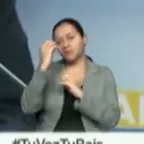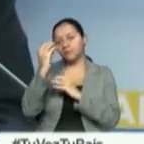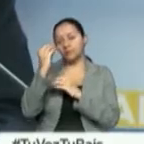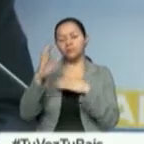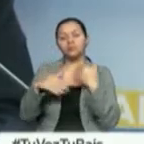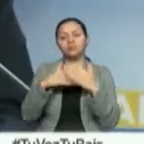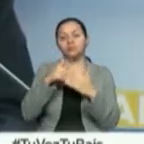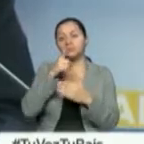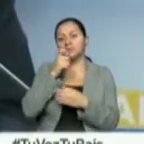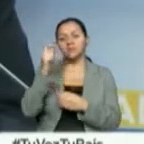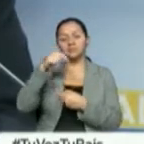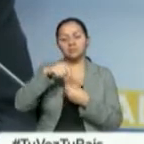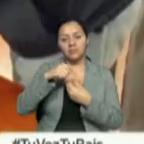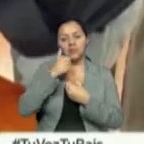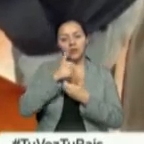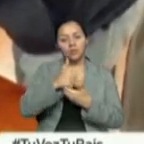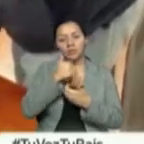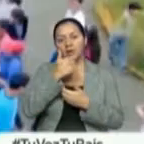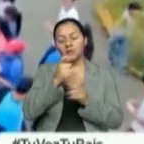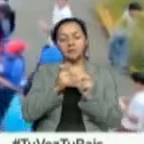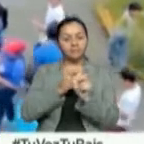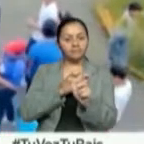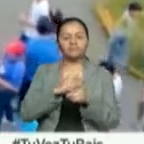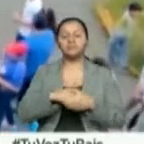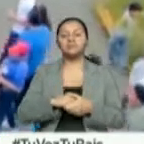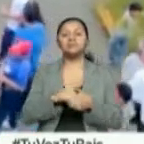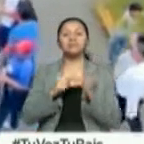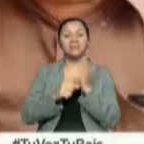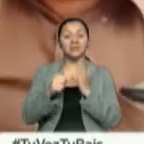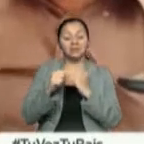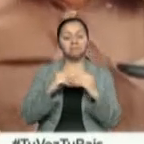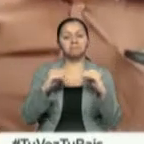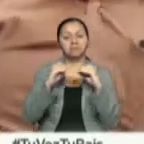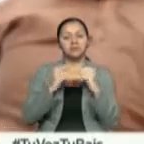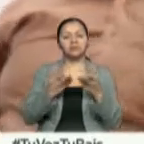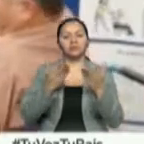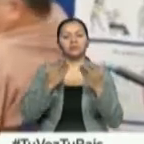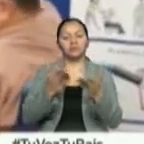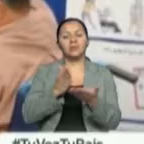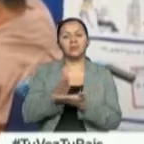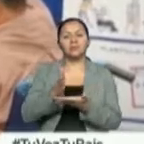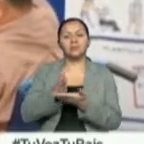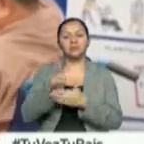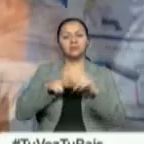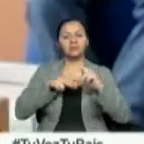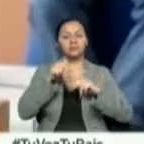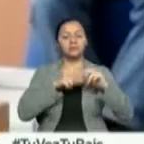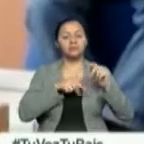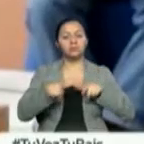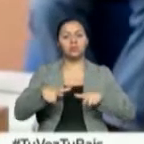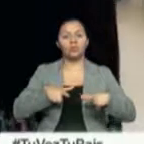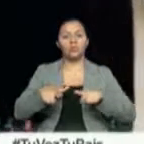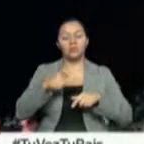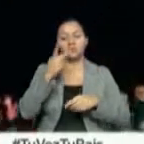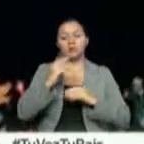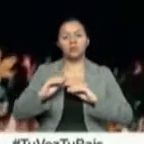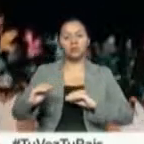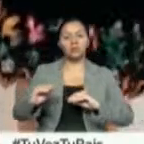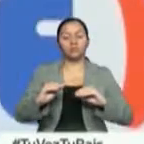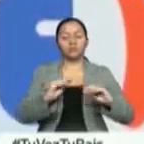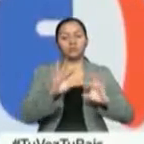para quienes vienen a buscar sus lugares de votación el ministerio además garantizará el acceso la infraestructura de los establecimientos educativos